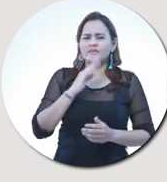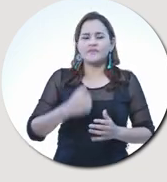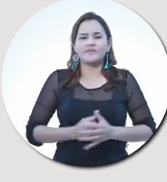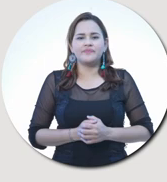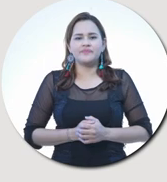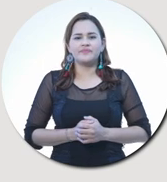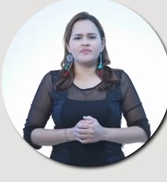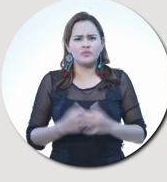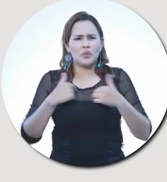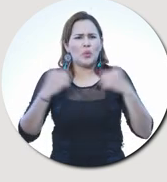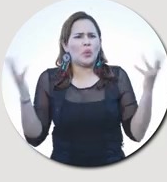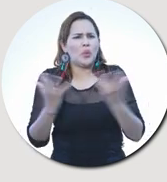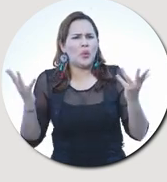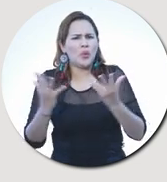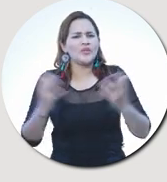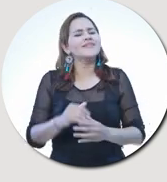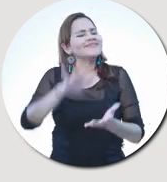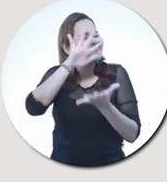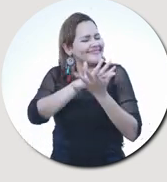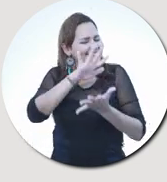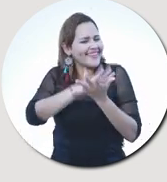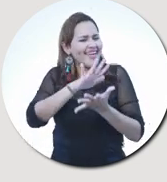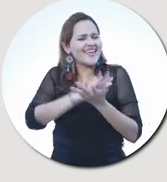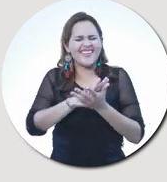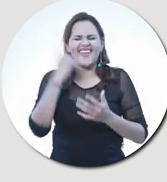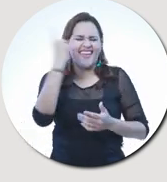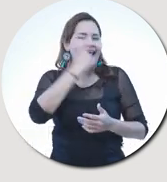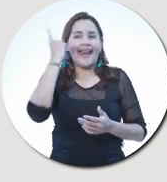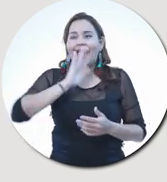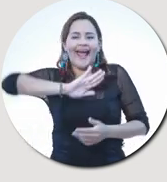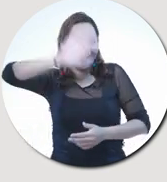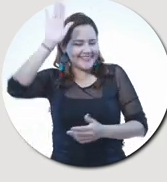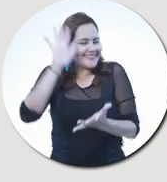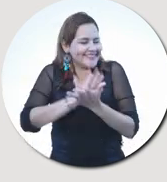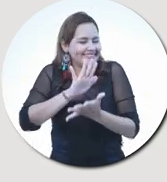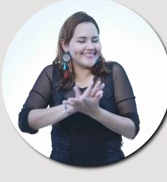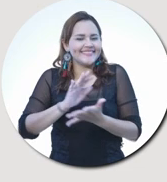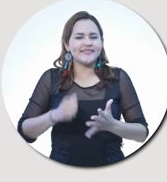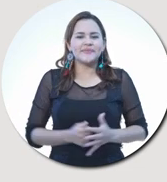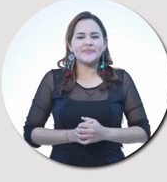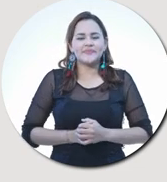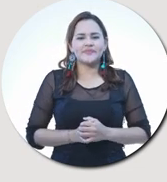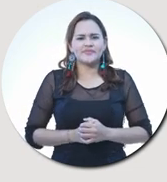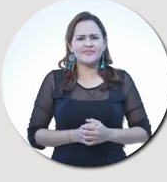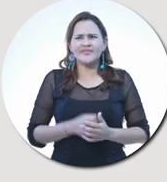¿Tú quién eres? ¿Dónde estoy? Tranquilo, tranquilo. Esa es la típica